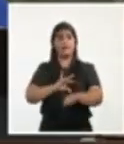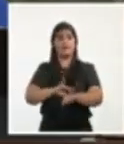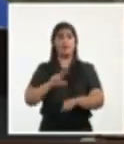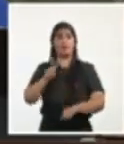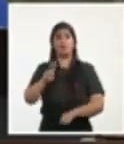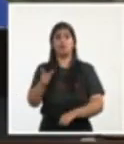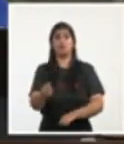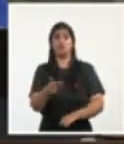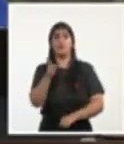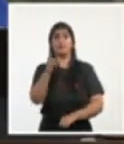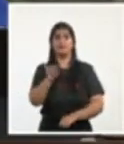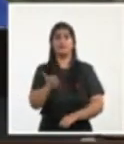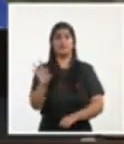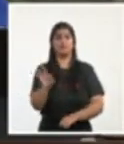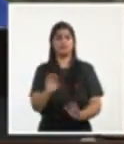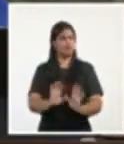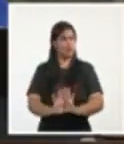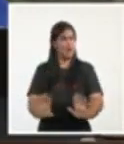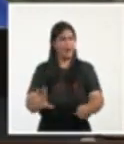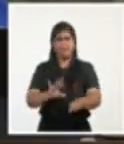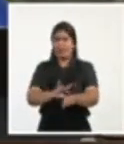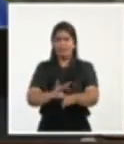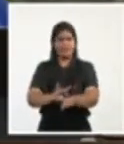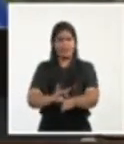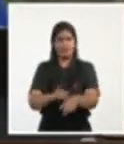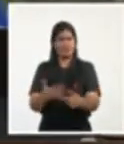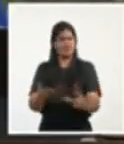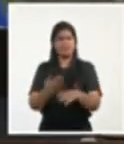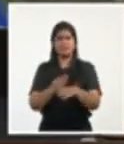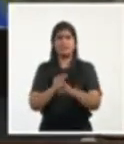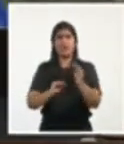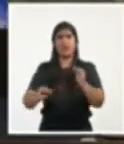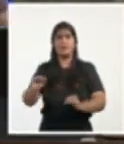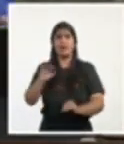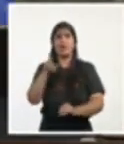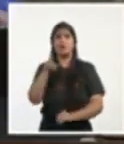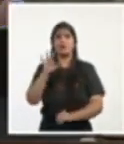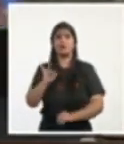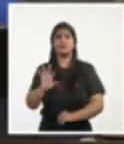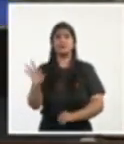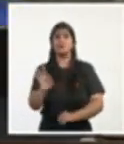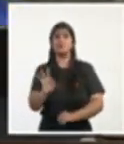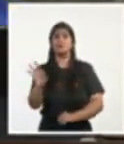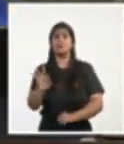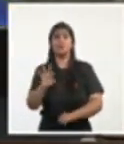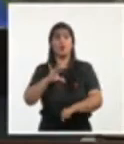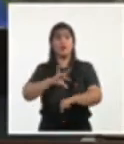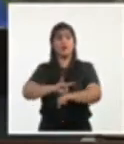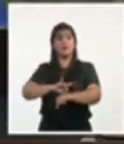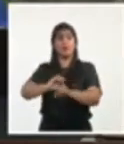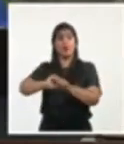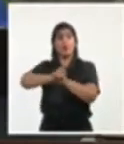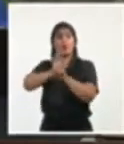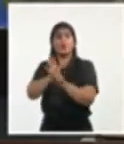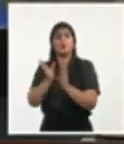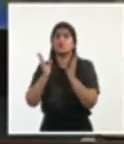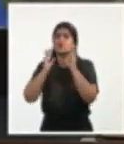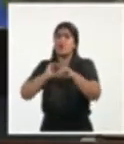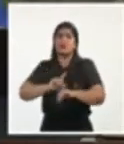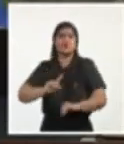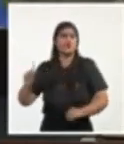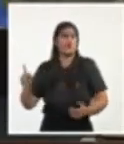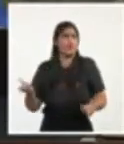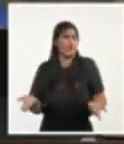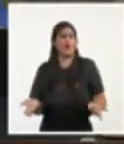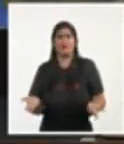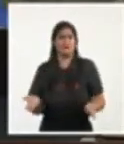población, lo que demuestra que más de un 97% no ha enfermado en medio de las mismas situaciones que tenemos todos los cubanos. Por